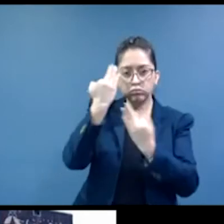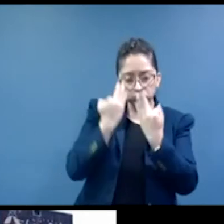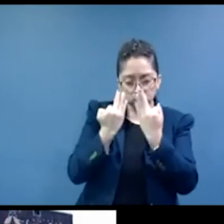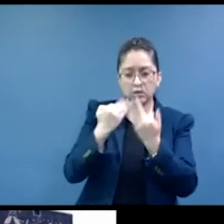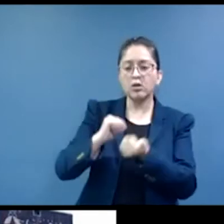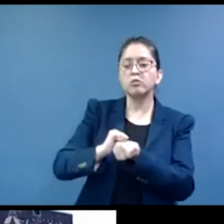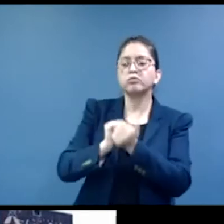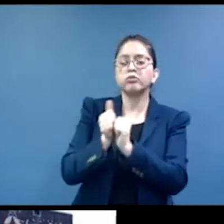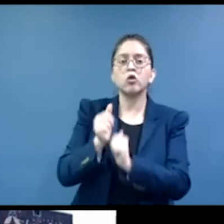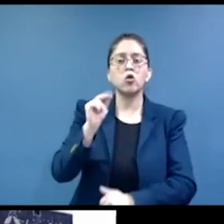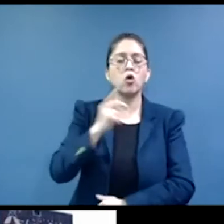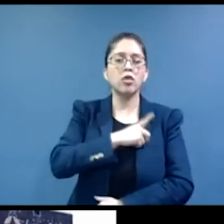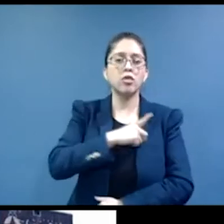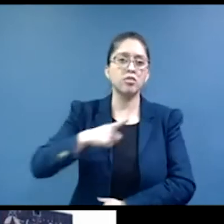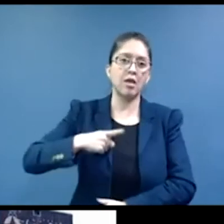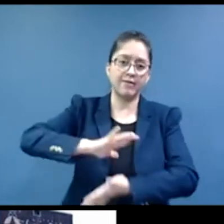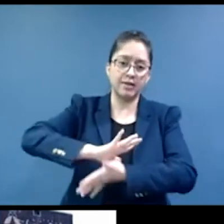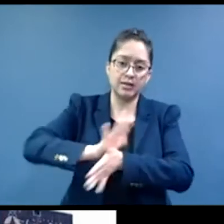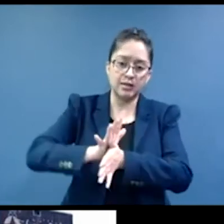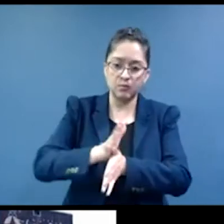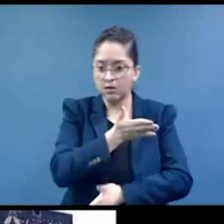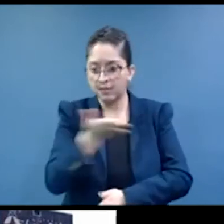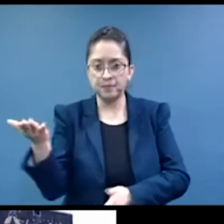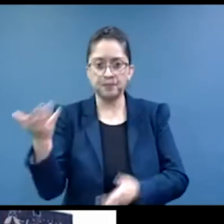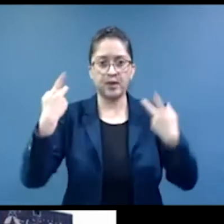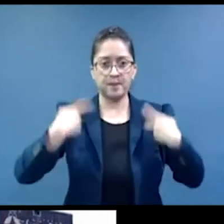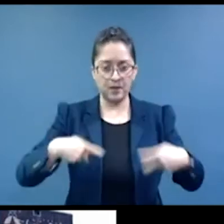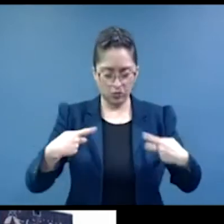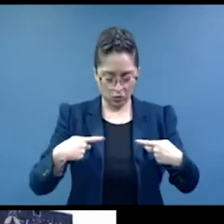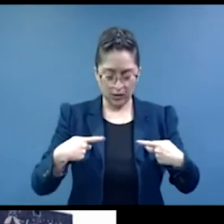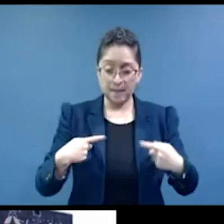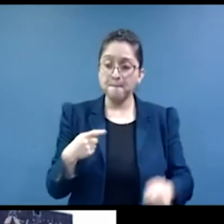Retomando el tema también de los criterios,